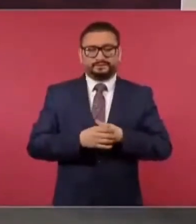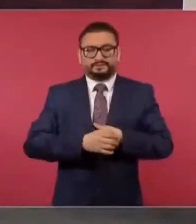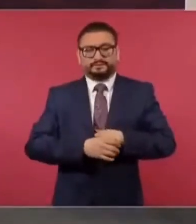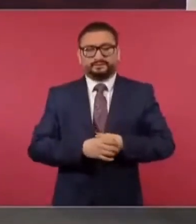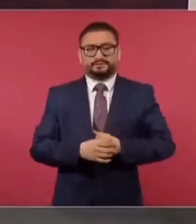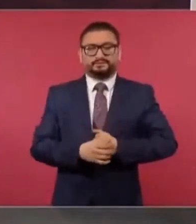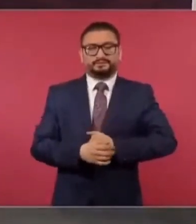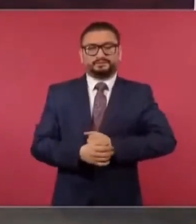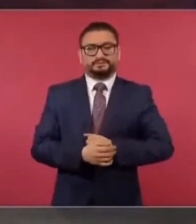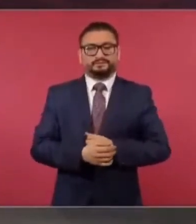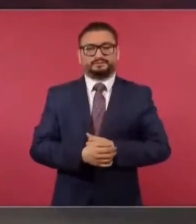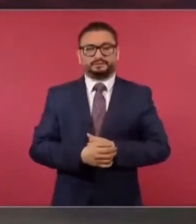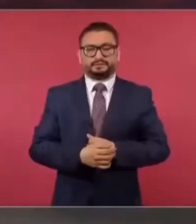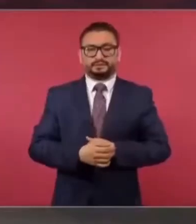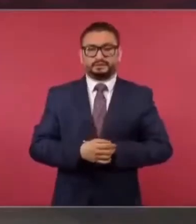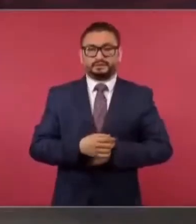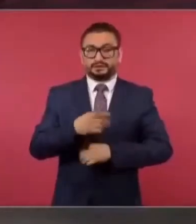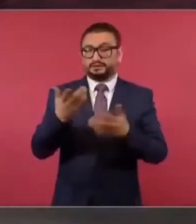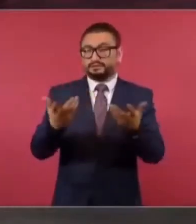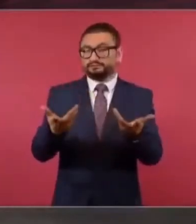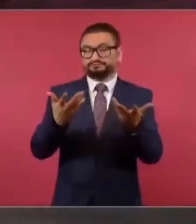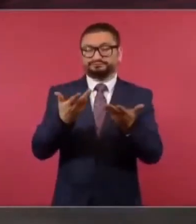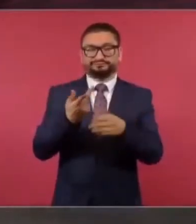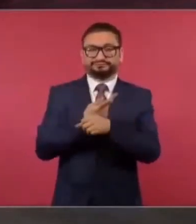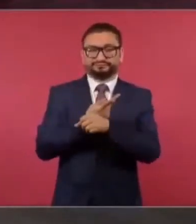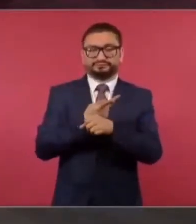pues las organizaciones